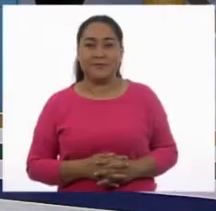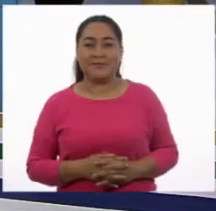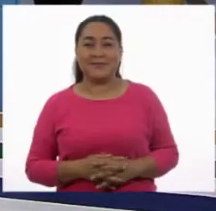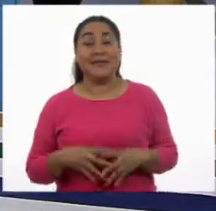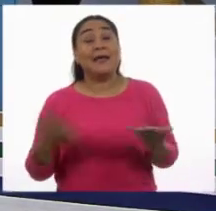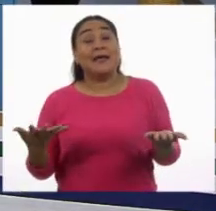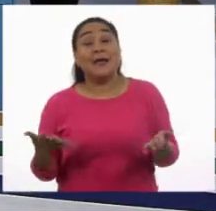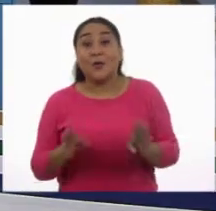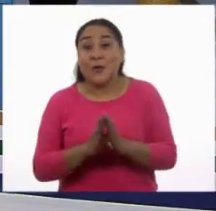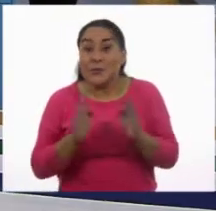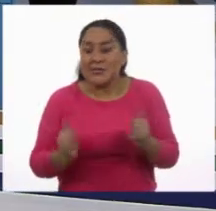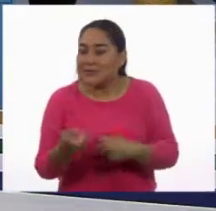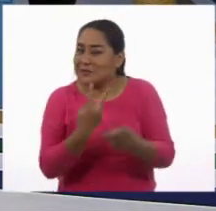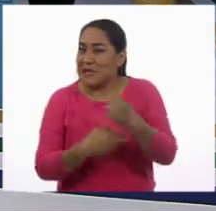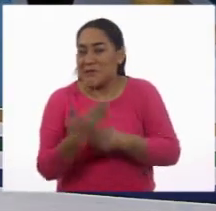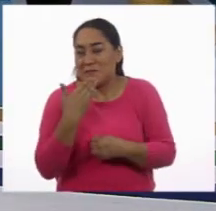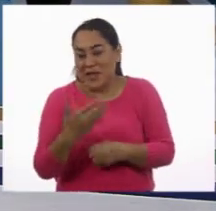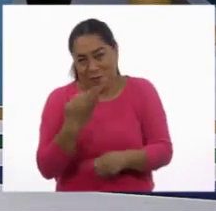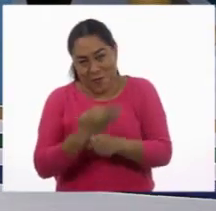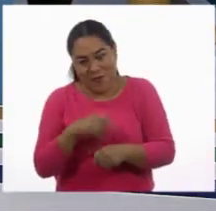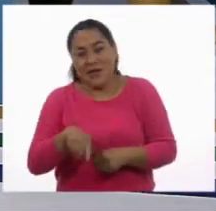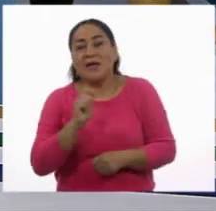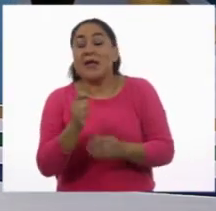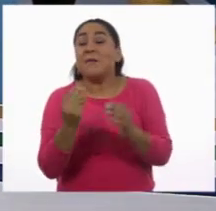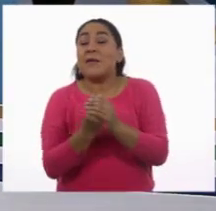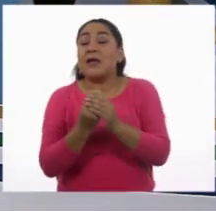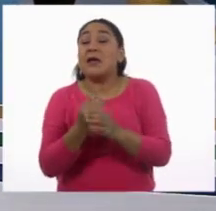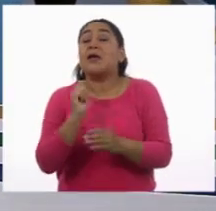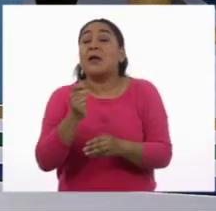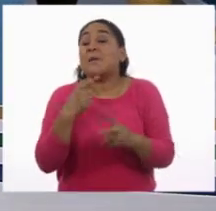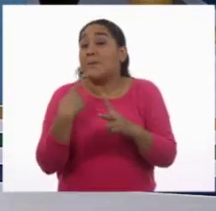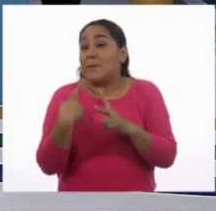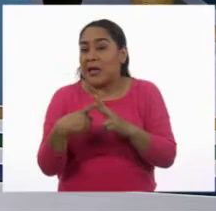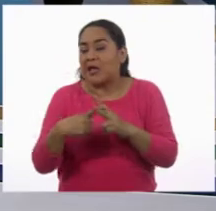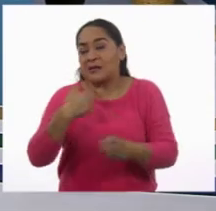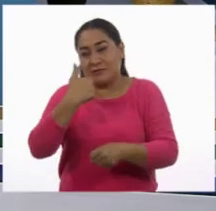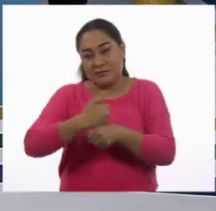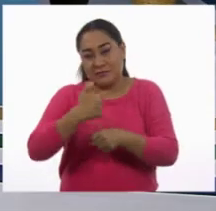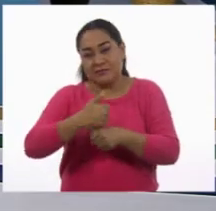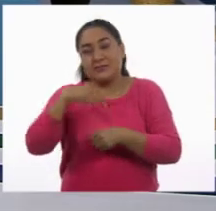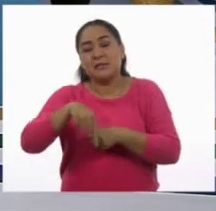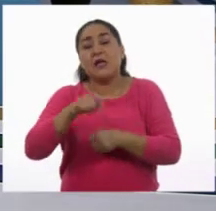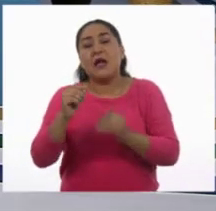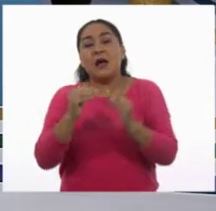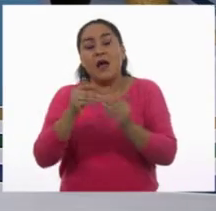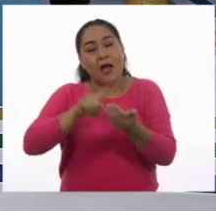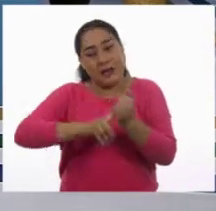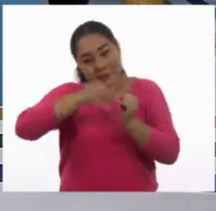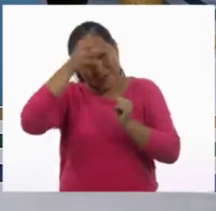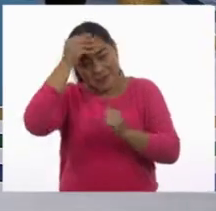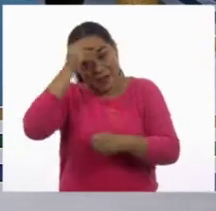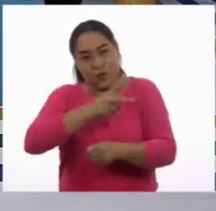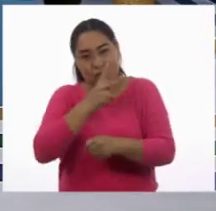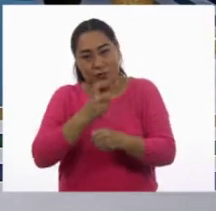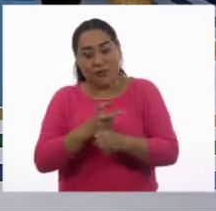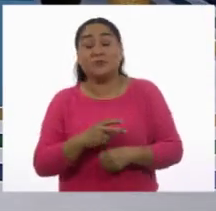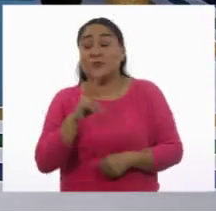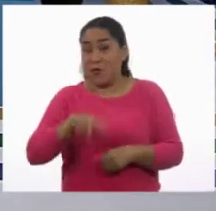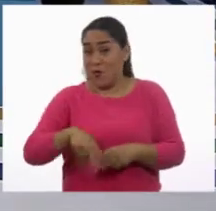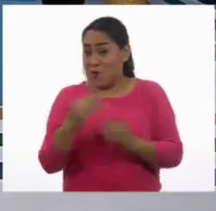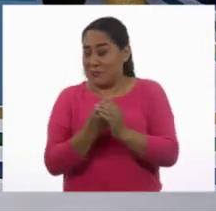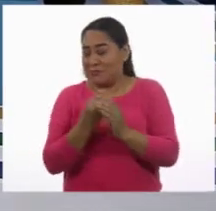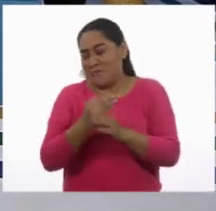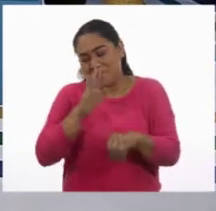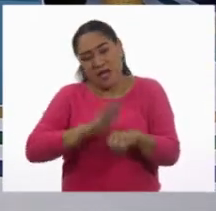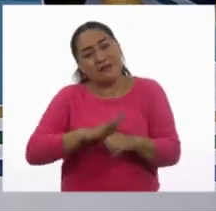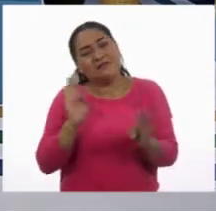¿cómo están? Bienvenidos a su sesión de matemáticas para sexto grado en Aprende en Casa 2. Y para la sesión divertidísima de hoy, ya